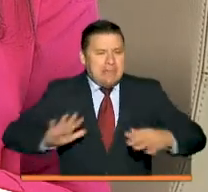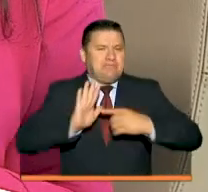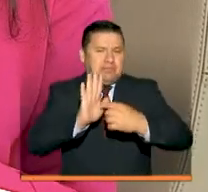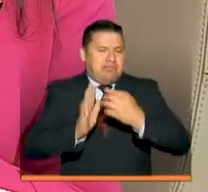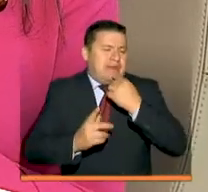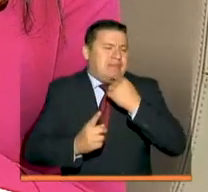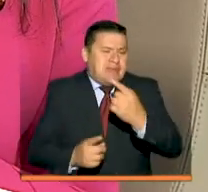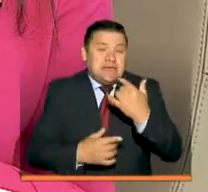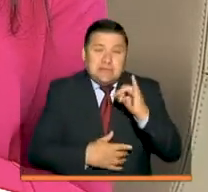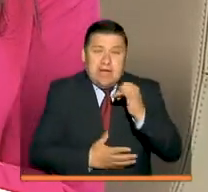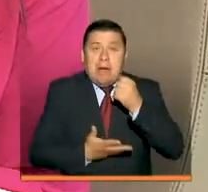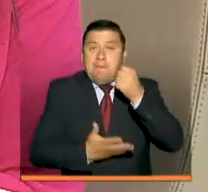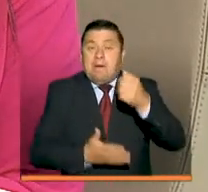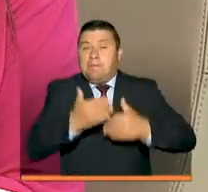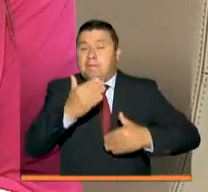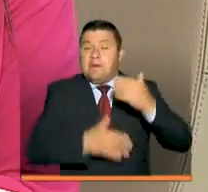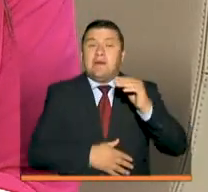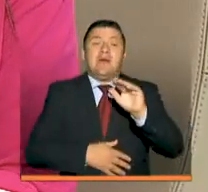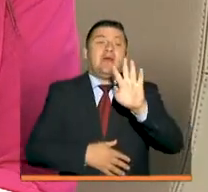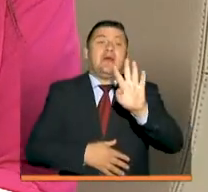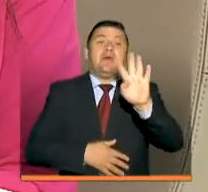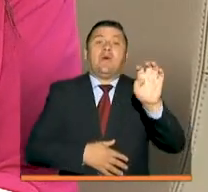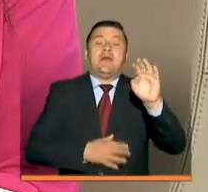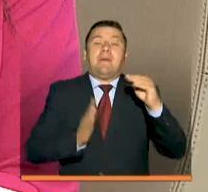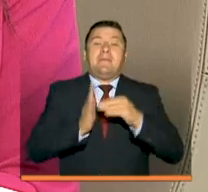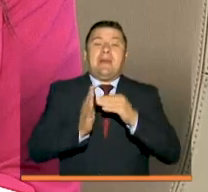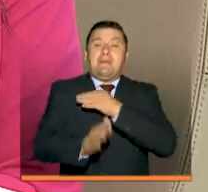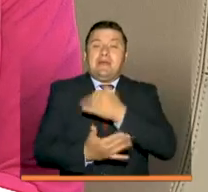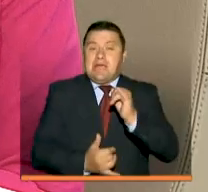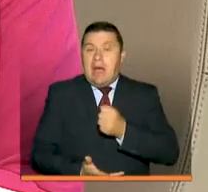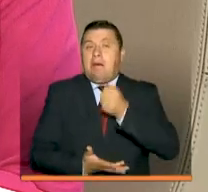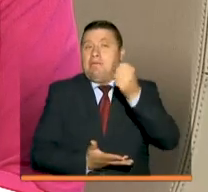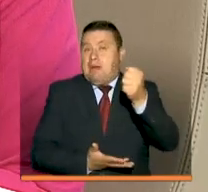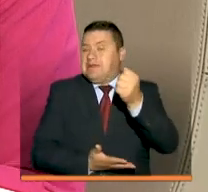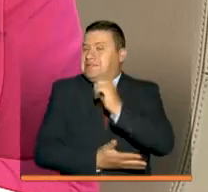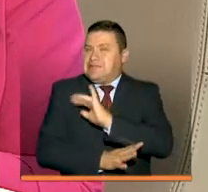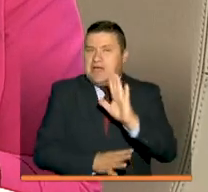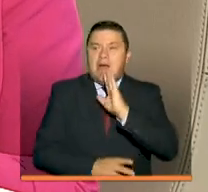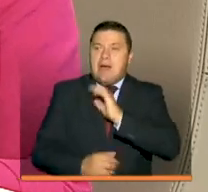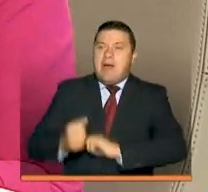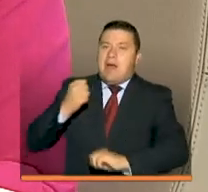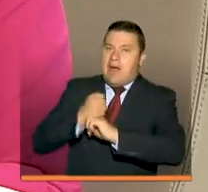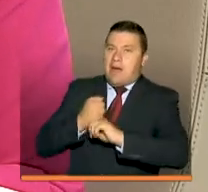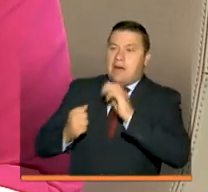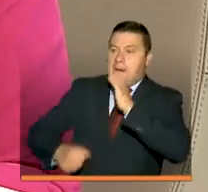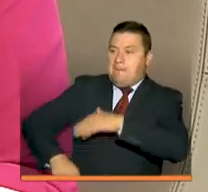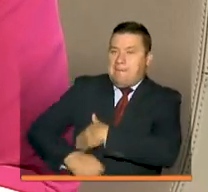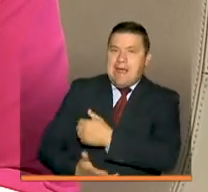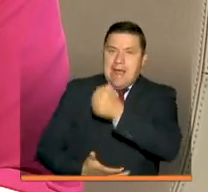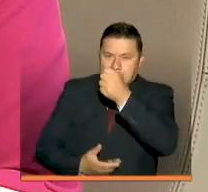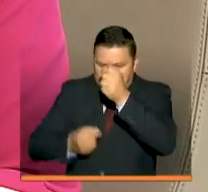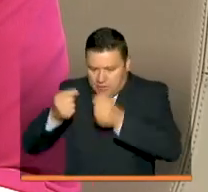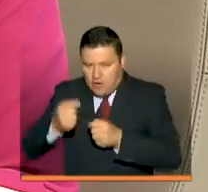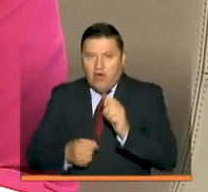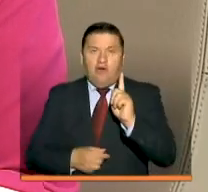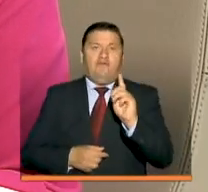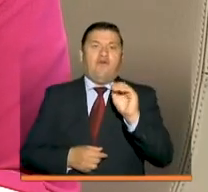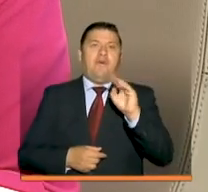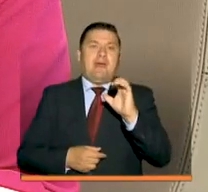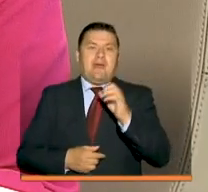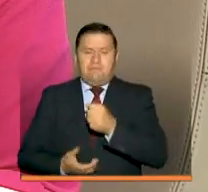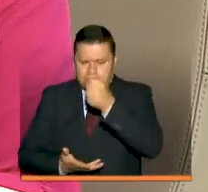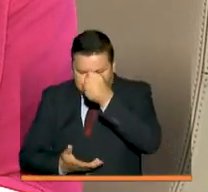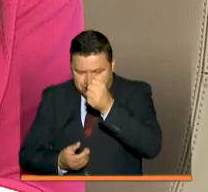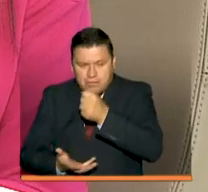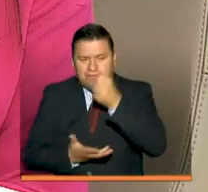que decirlo, fueron girados inicialmente más de 99 mil millones de pesos y gracias a su apoyo y al del ministro de Hacienda con el FOME tenemos todos los